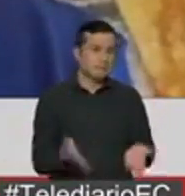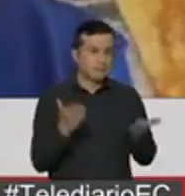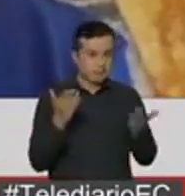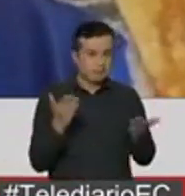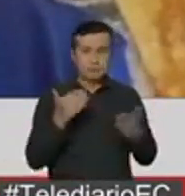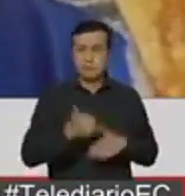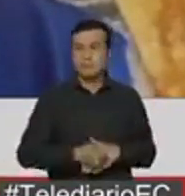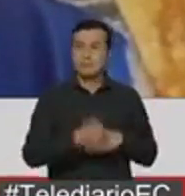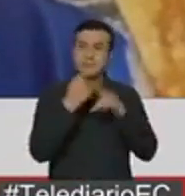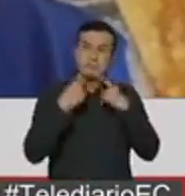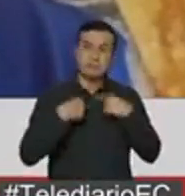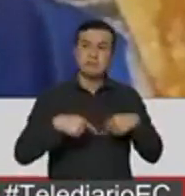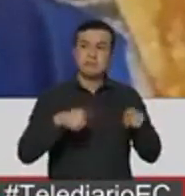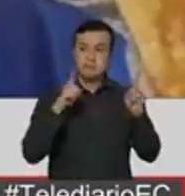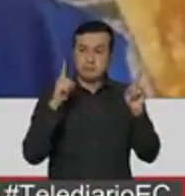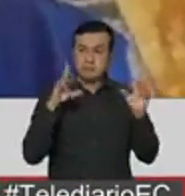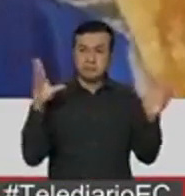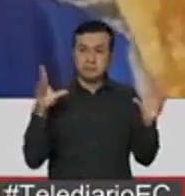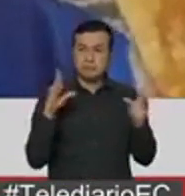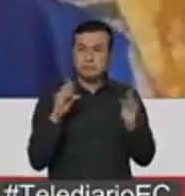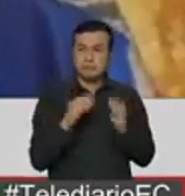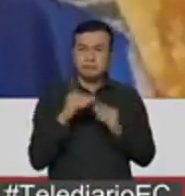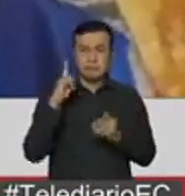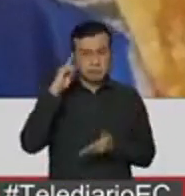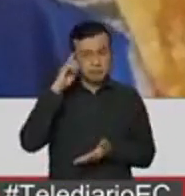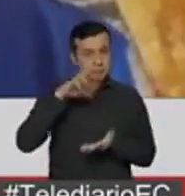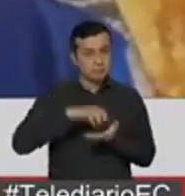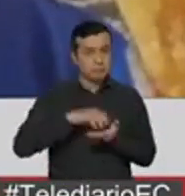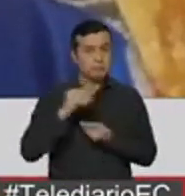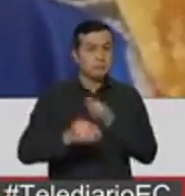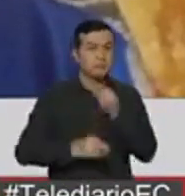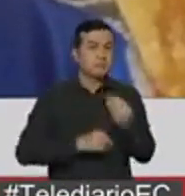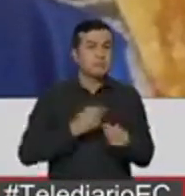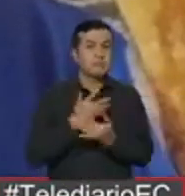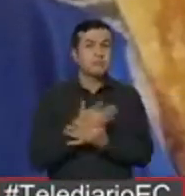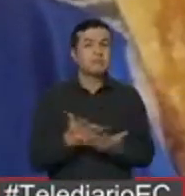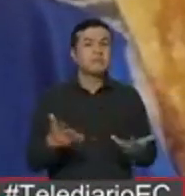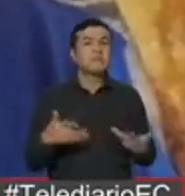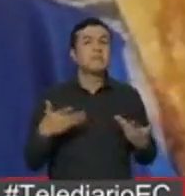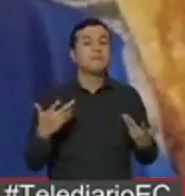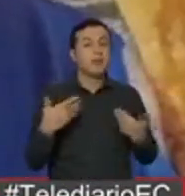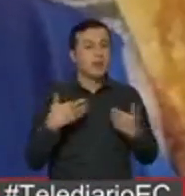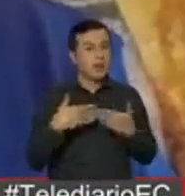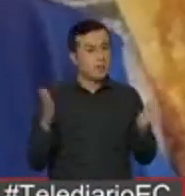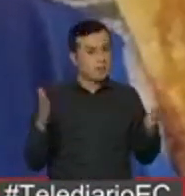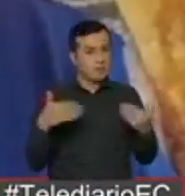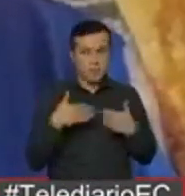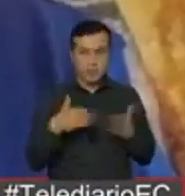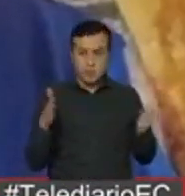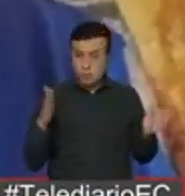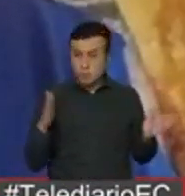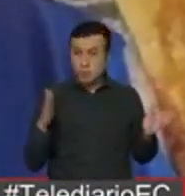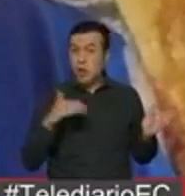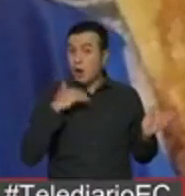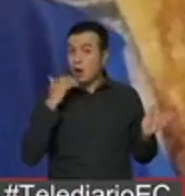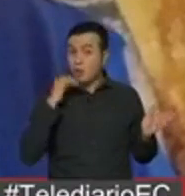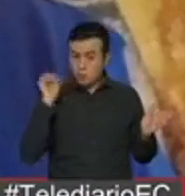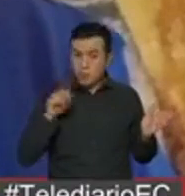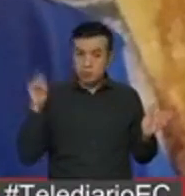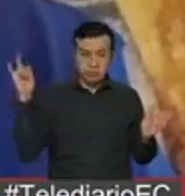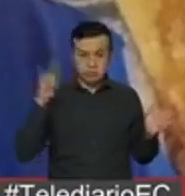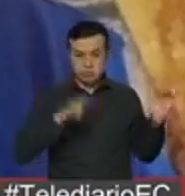las autoridades, tanto aeronáuticas como del gobierno, de tener apertura para hacer cualquier tipo de vuelo